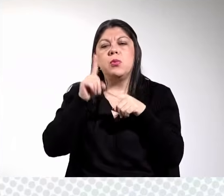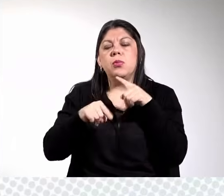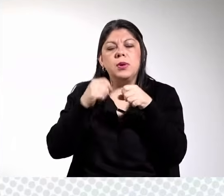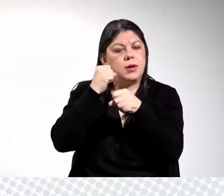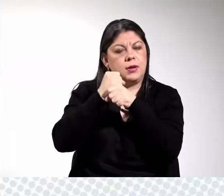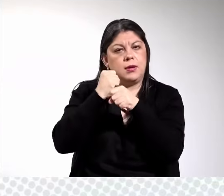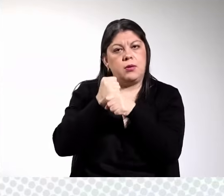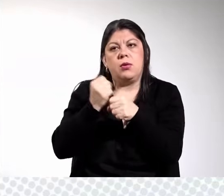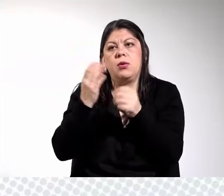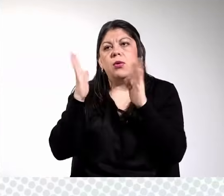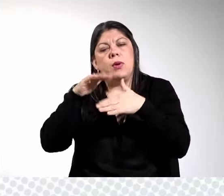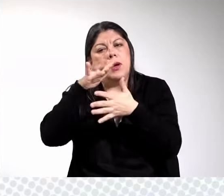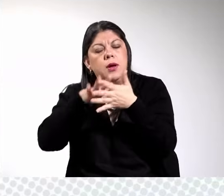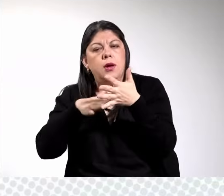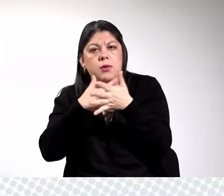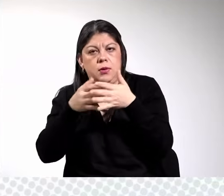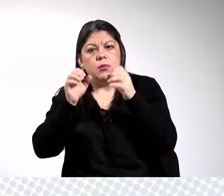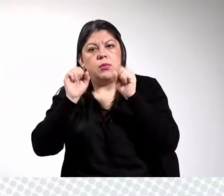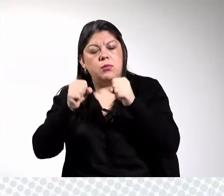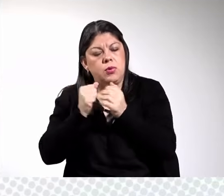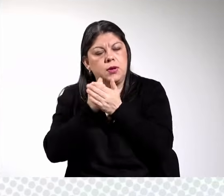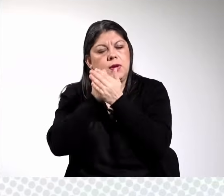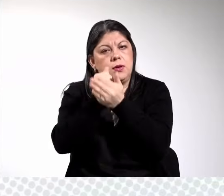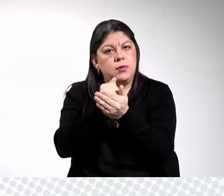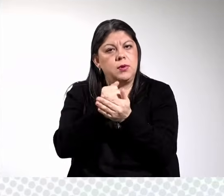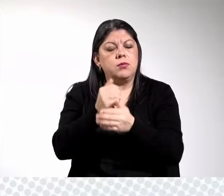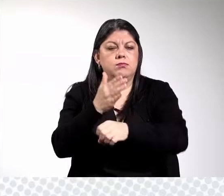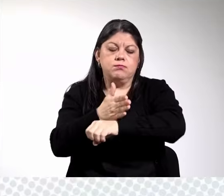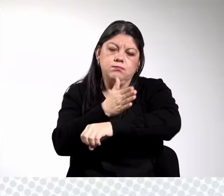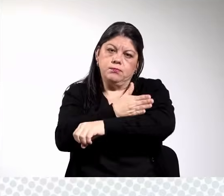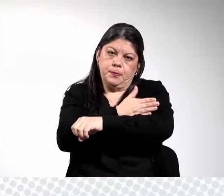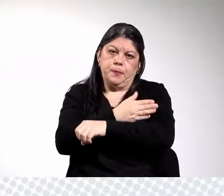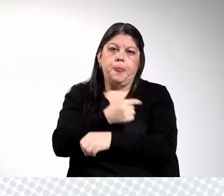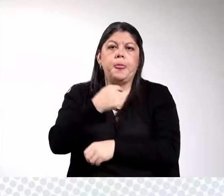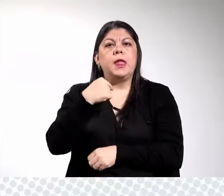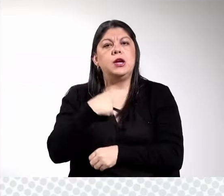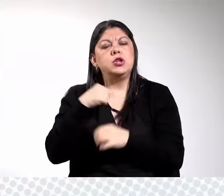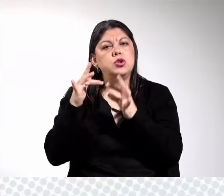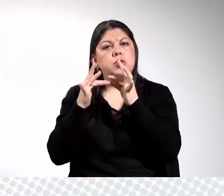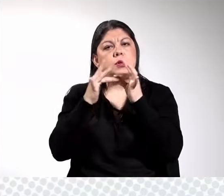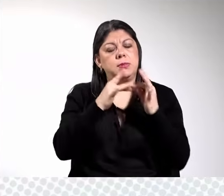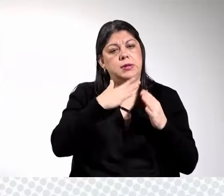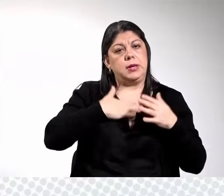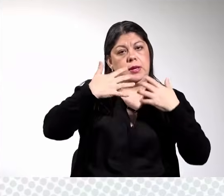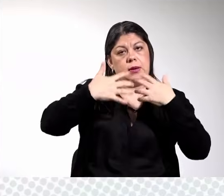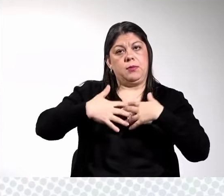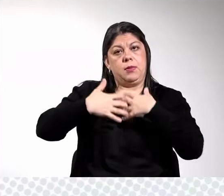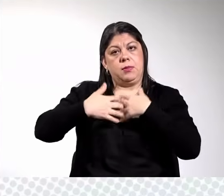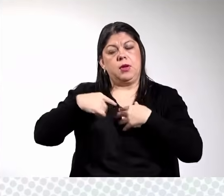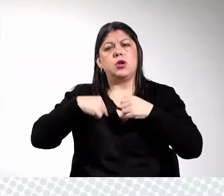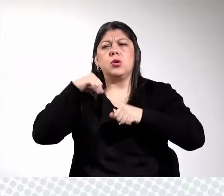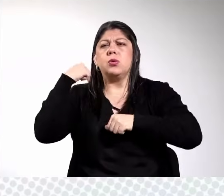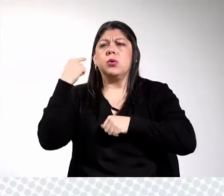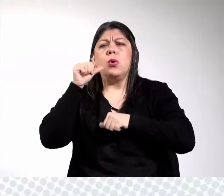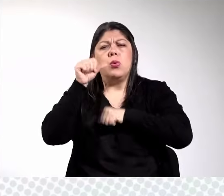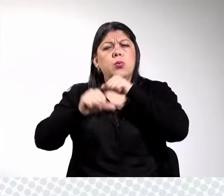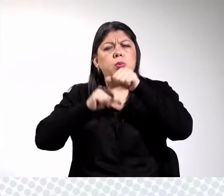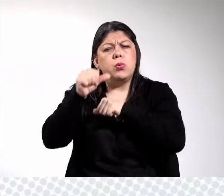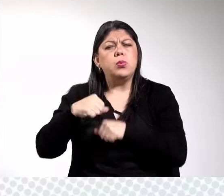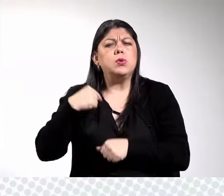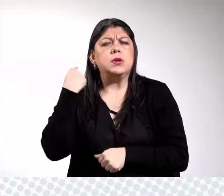trabajo ni horario que les puedan acondicionar. Entonces, yo en especial en mi empresa luché siempre por